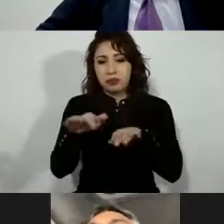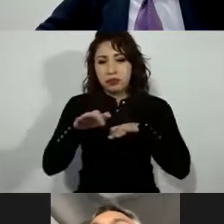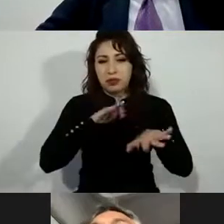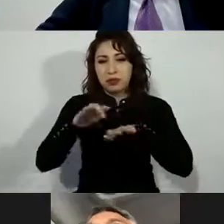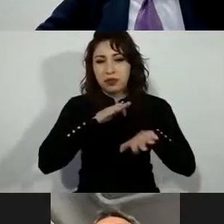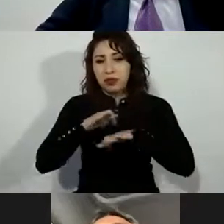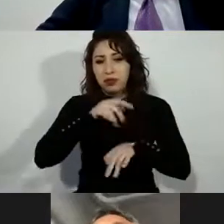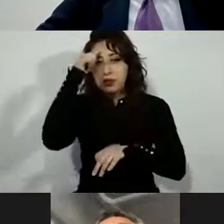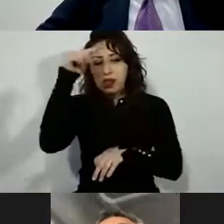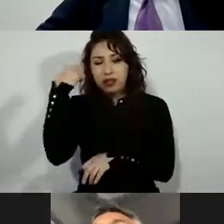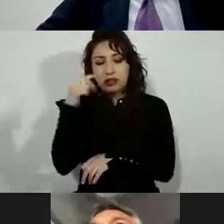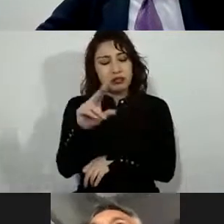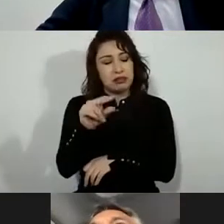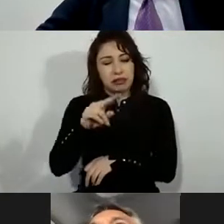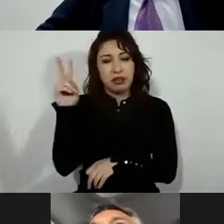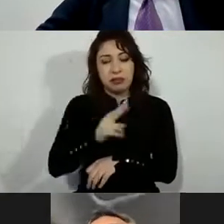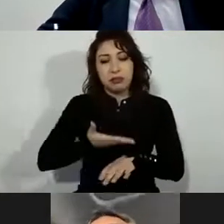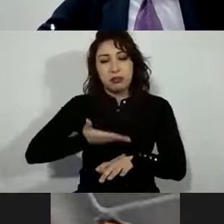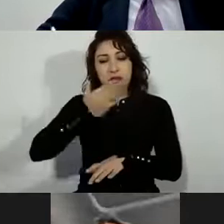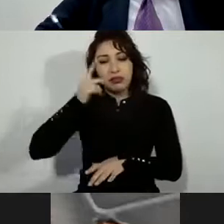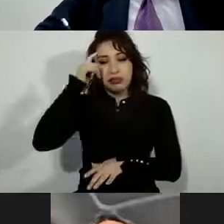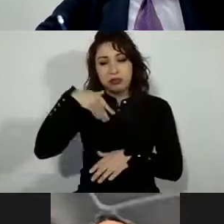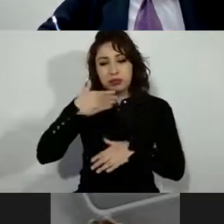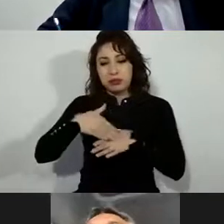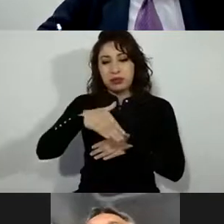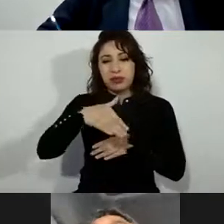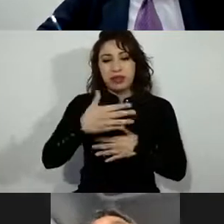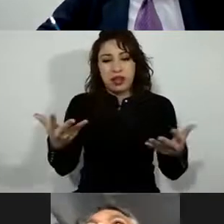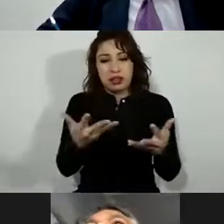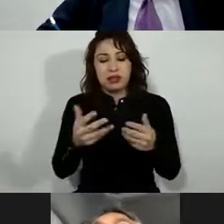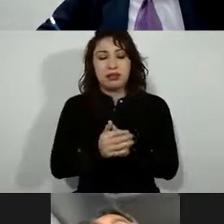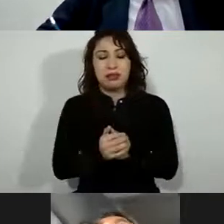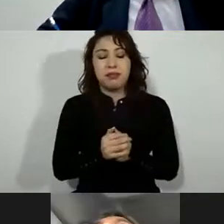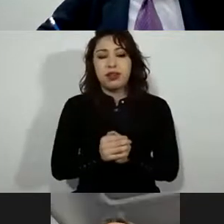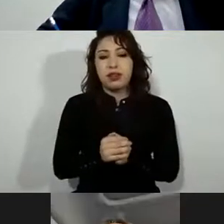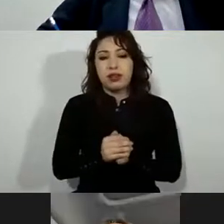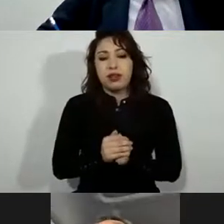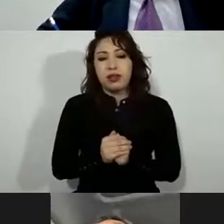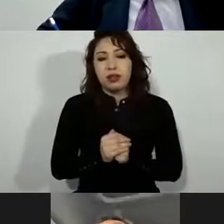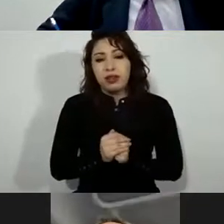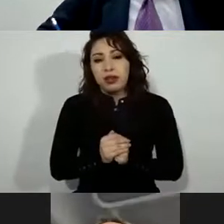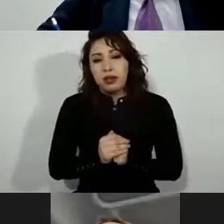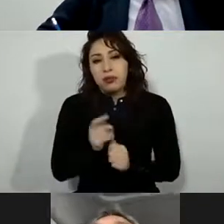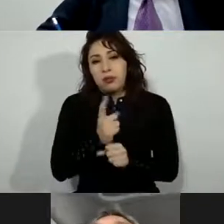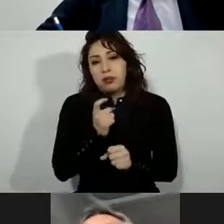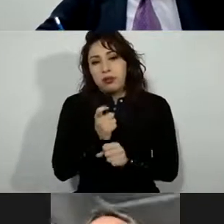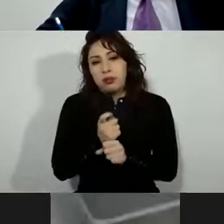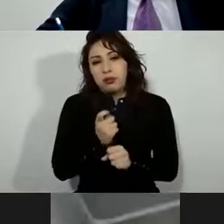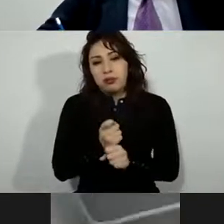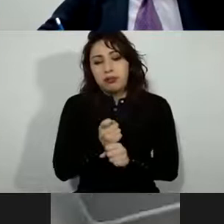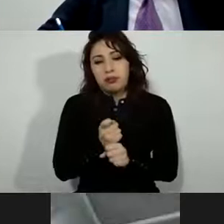realizar. En primer lugar, señalar que hay que reconocer que se ha